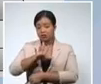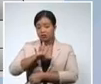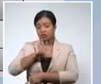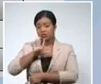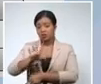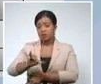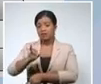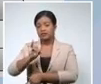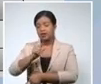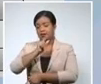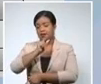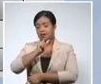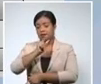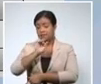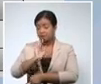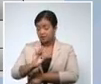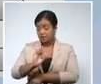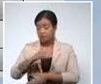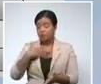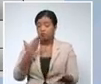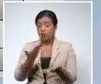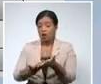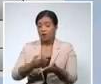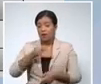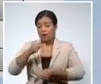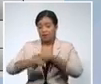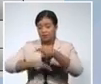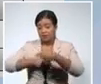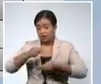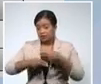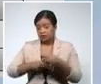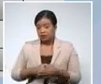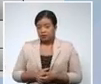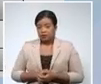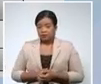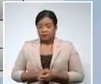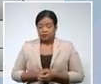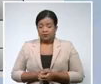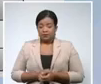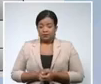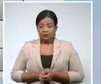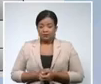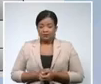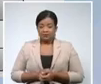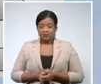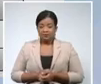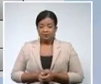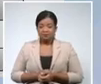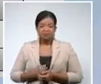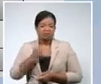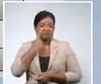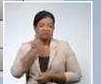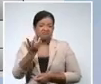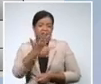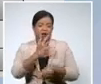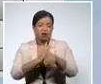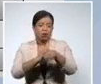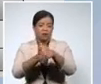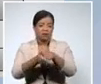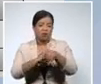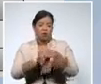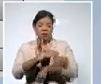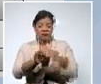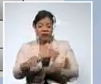2.482.557 muestras realizadas, muestras analizadas para el diagnóstico de la COVID-19. Y se han diagnosticado